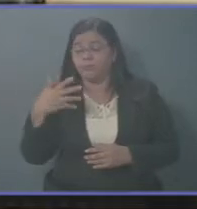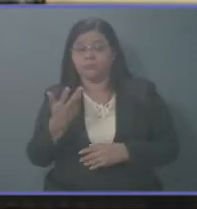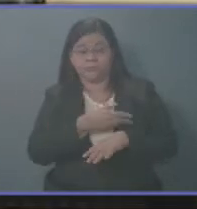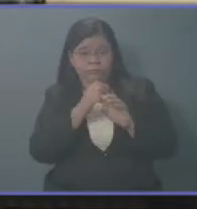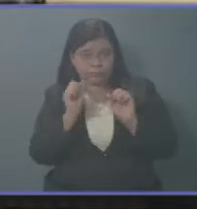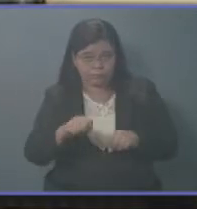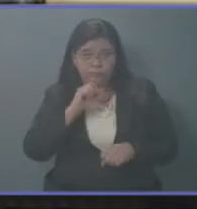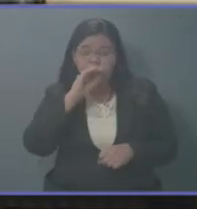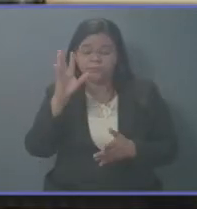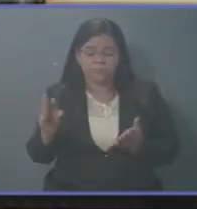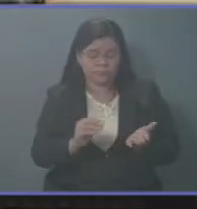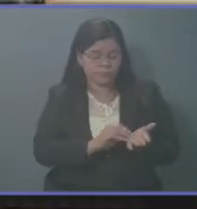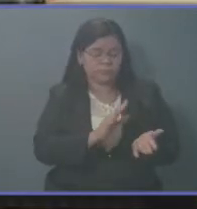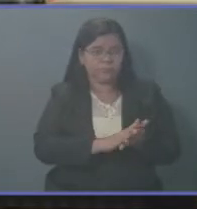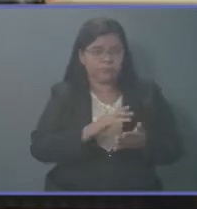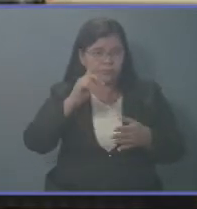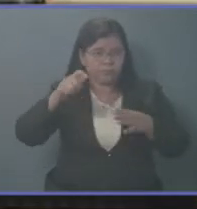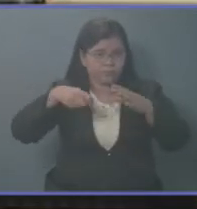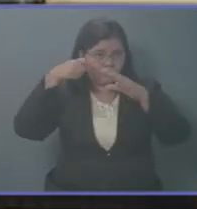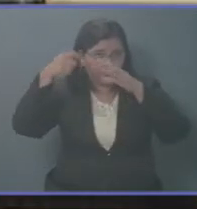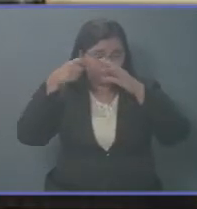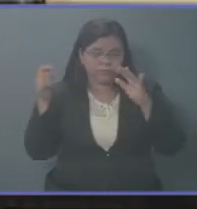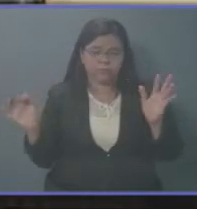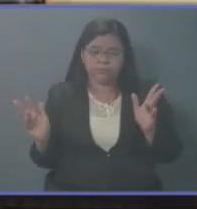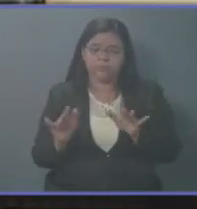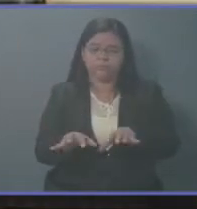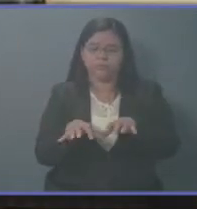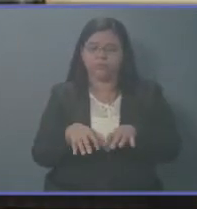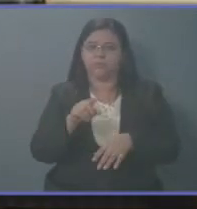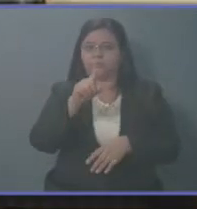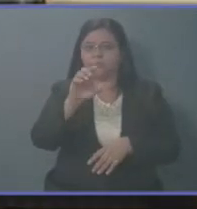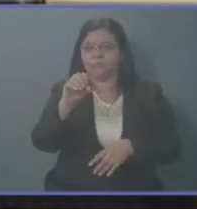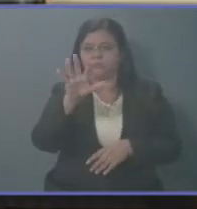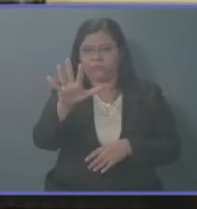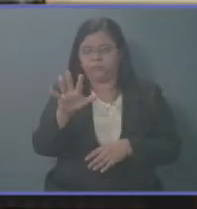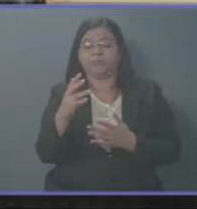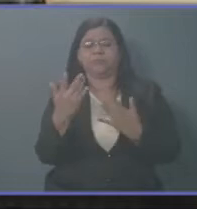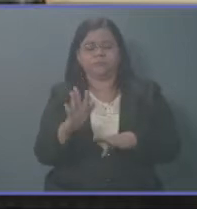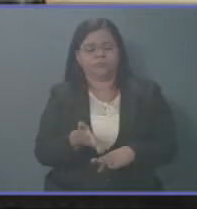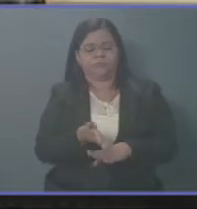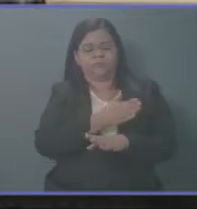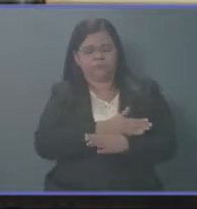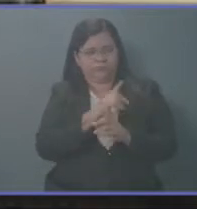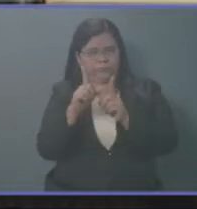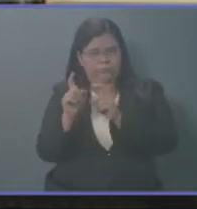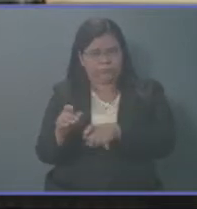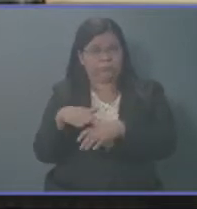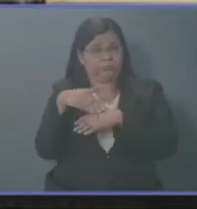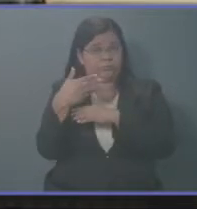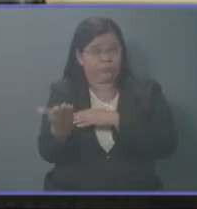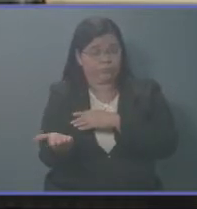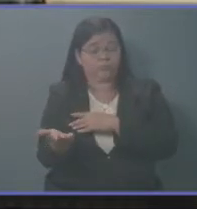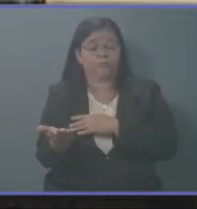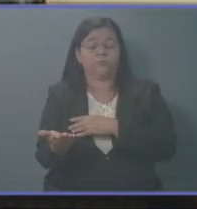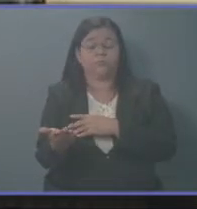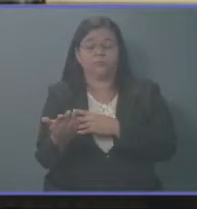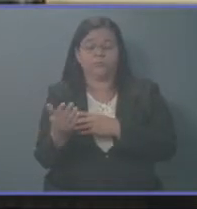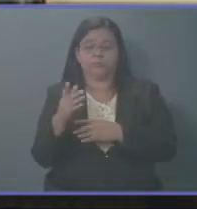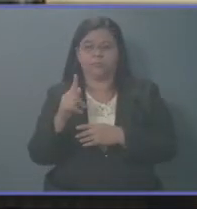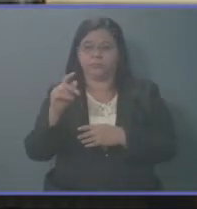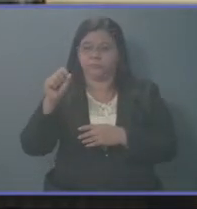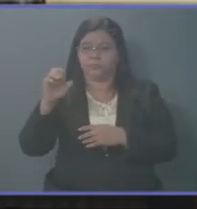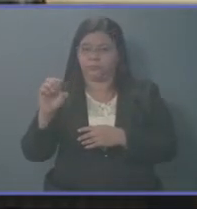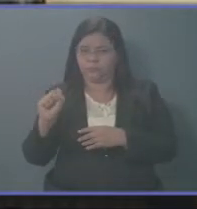como se puede constatar en la grabación de la sesión plenaria número 105 y la cual puede ser consultada en el siguiente link